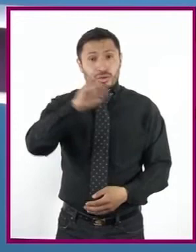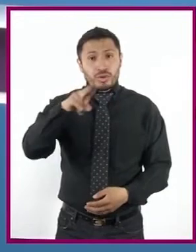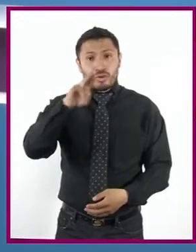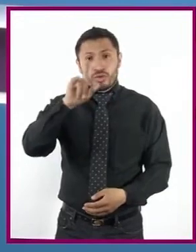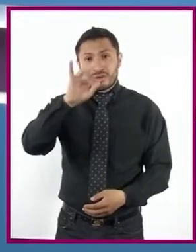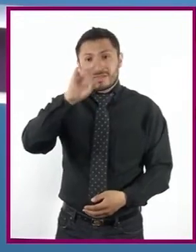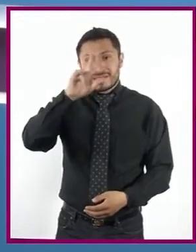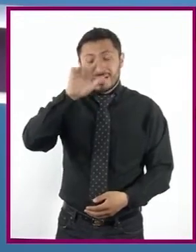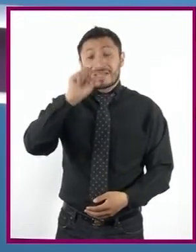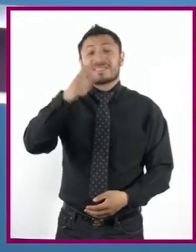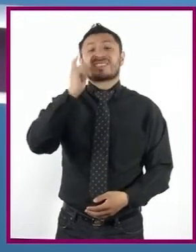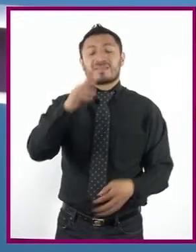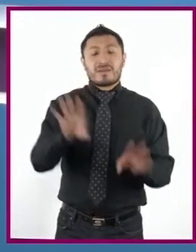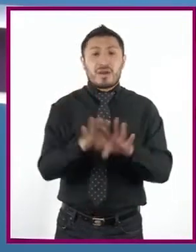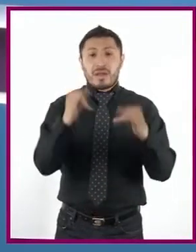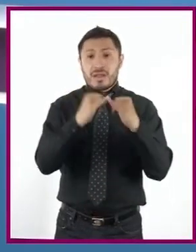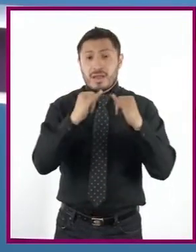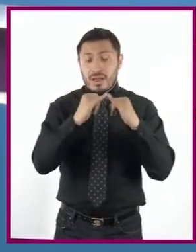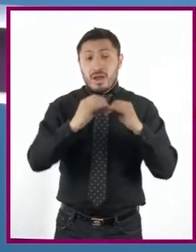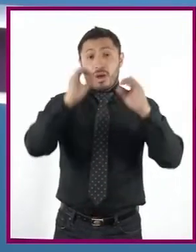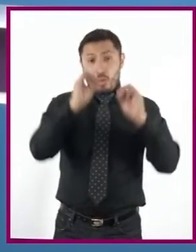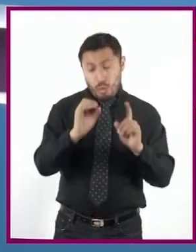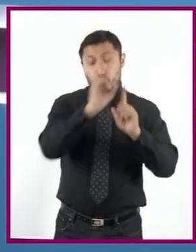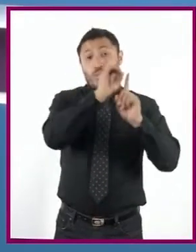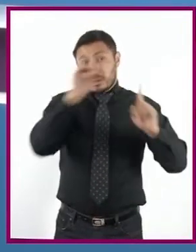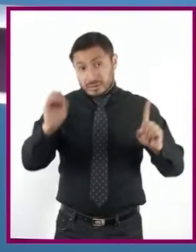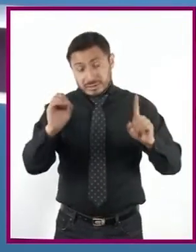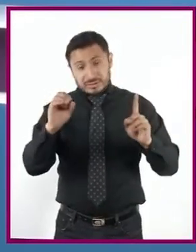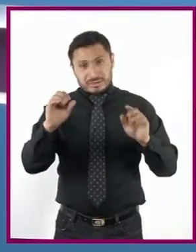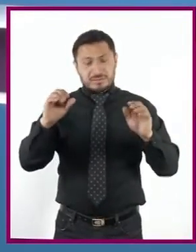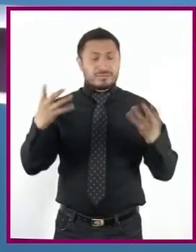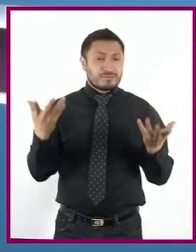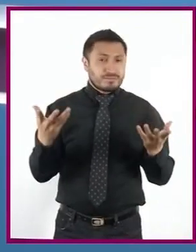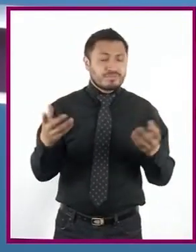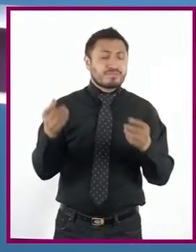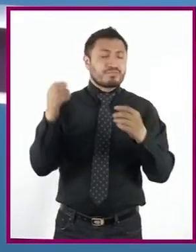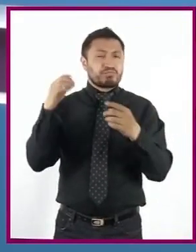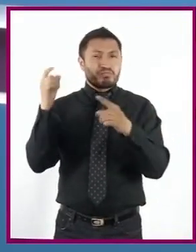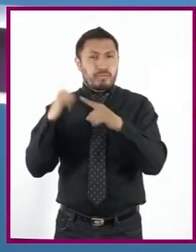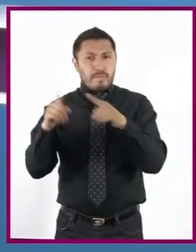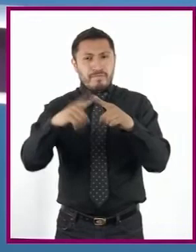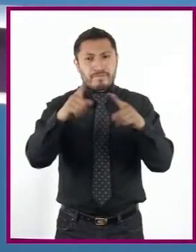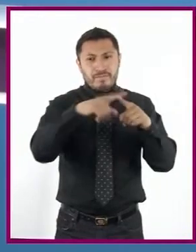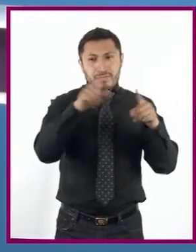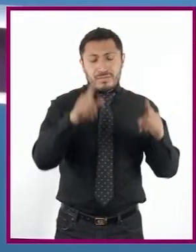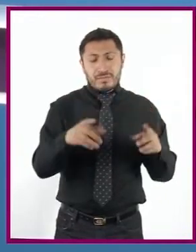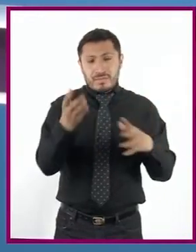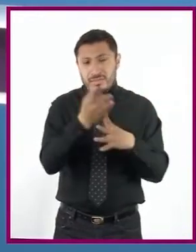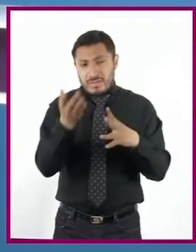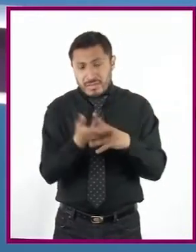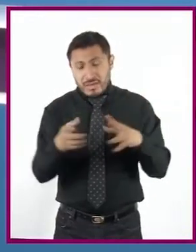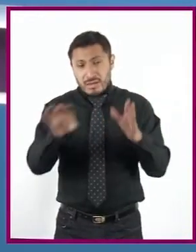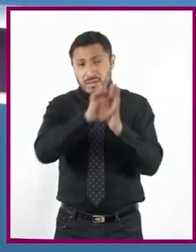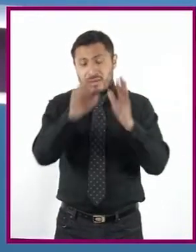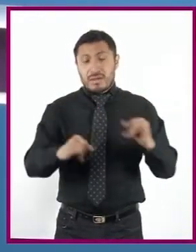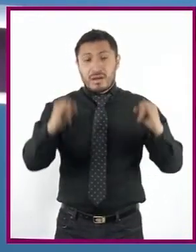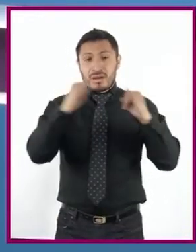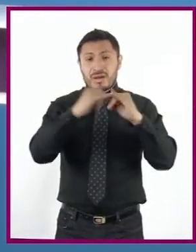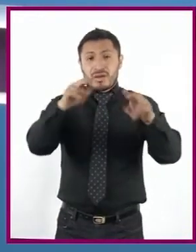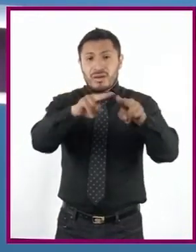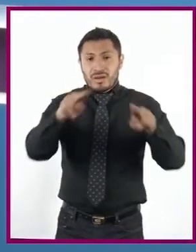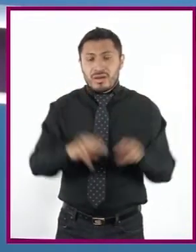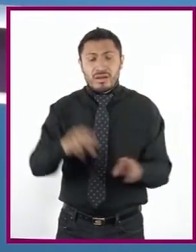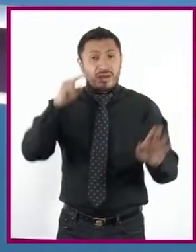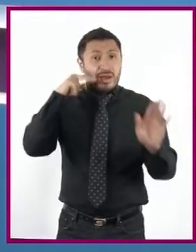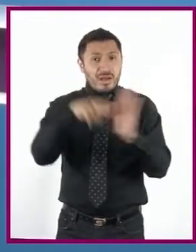se refieren a instituciones u organizaciones de diverso tipo como el Instituto Nacional de